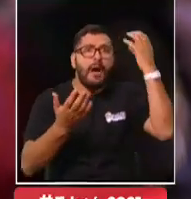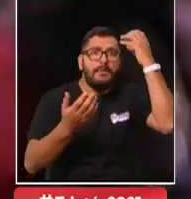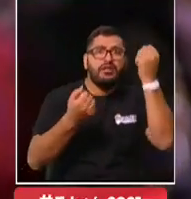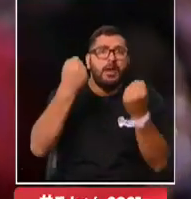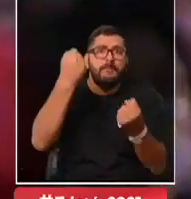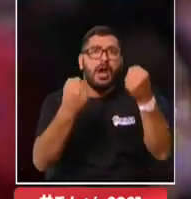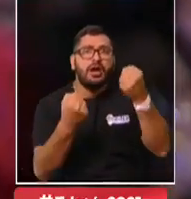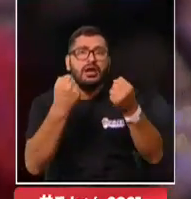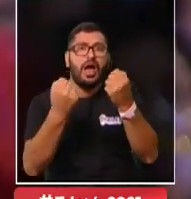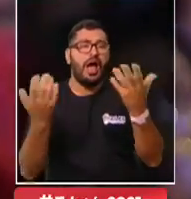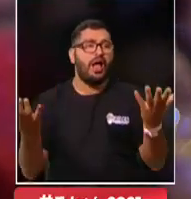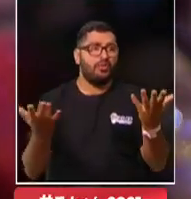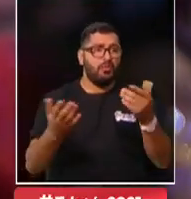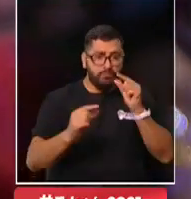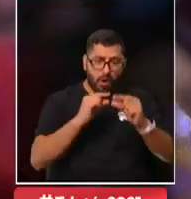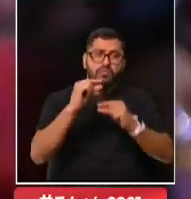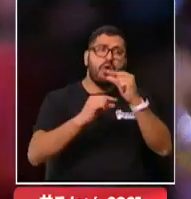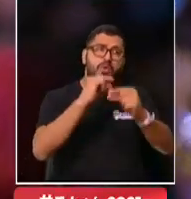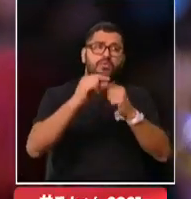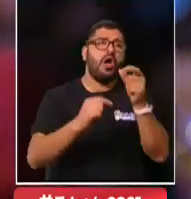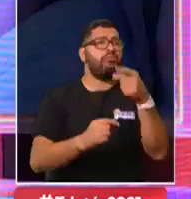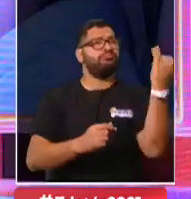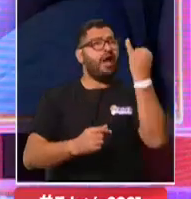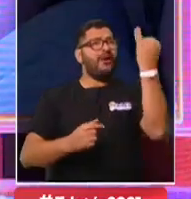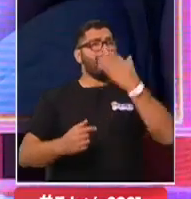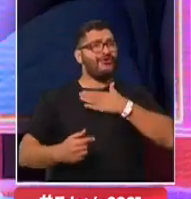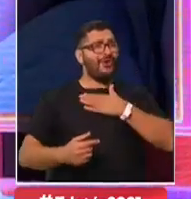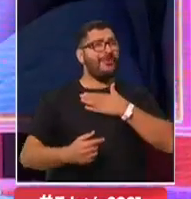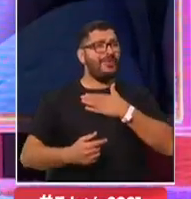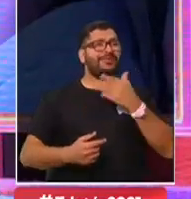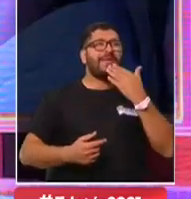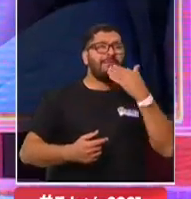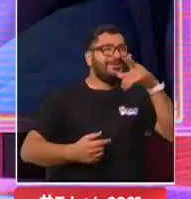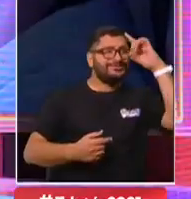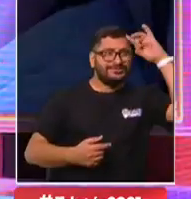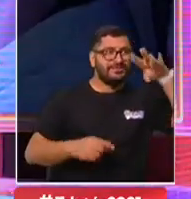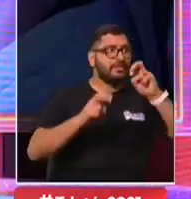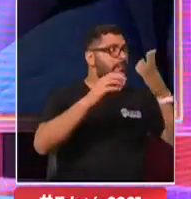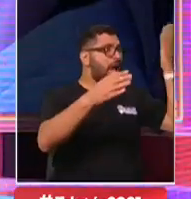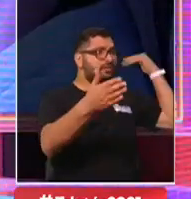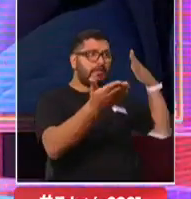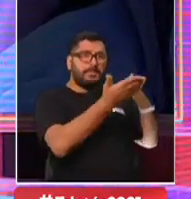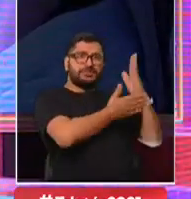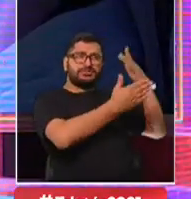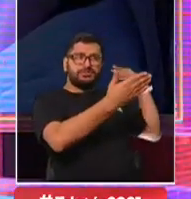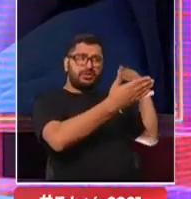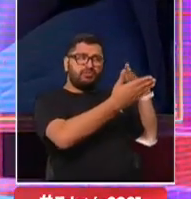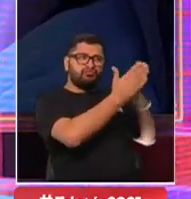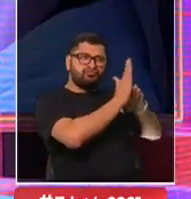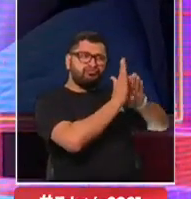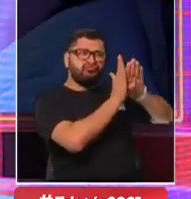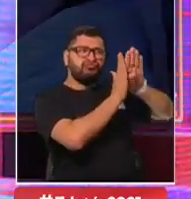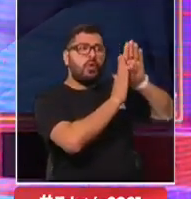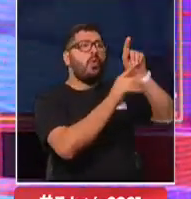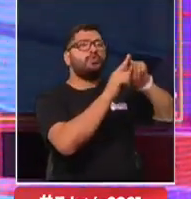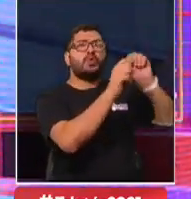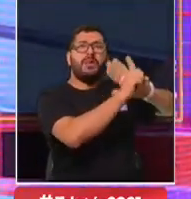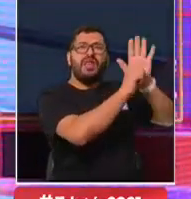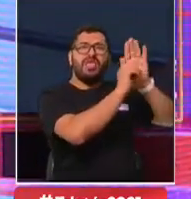con más autonomía. Pero también sé que ibas como avión y que la pandemia frenó muchas cosas también ahí. Sí, de